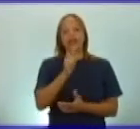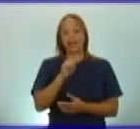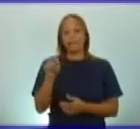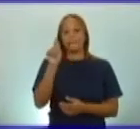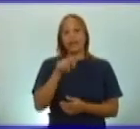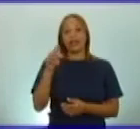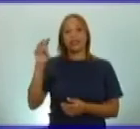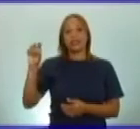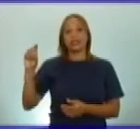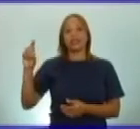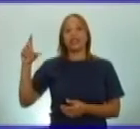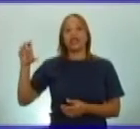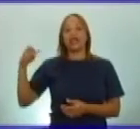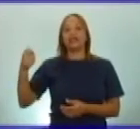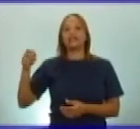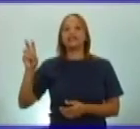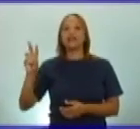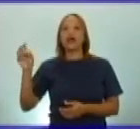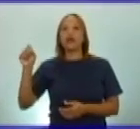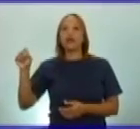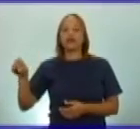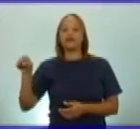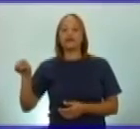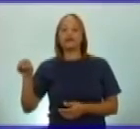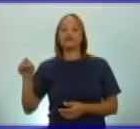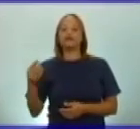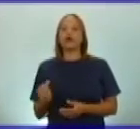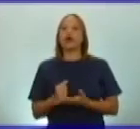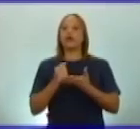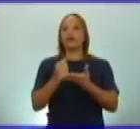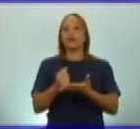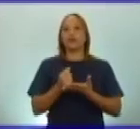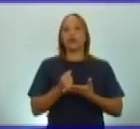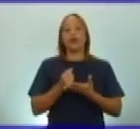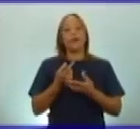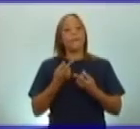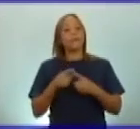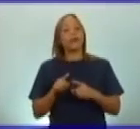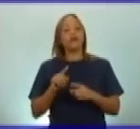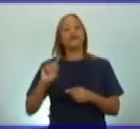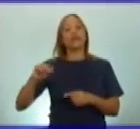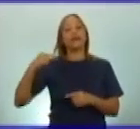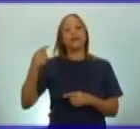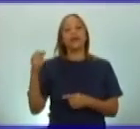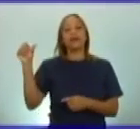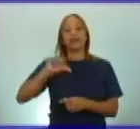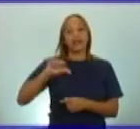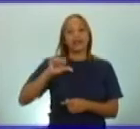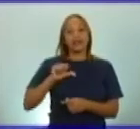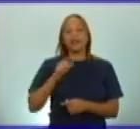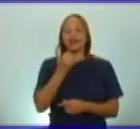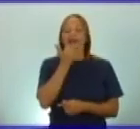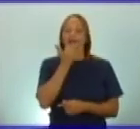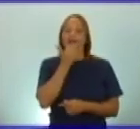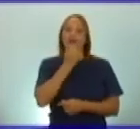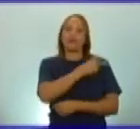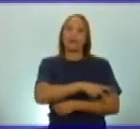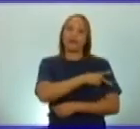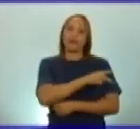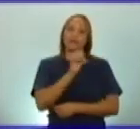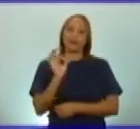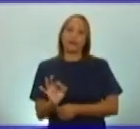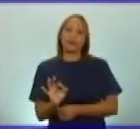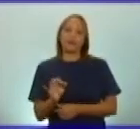logró restablecer un poco la economía en Alemania, pero luego esta crisis va a afectar considerablemente este país? Y va a tener